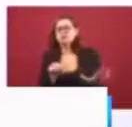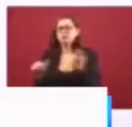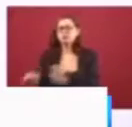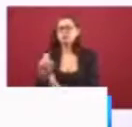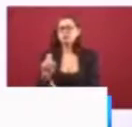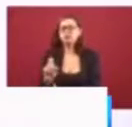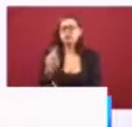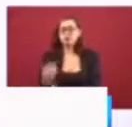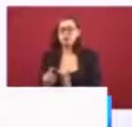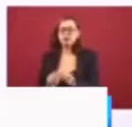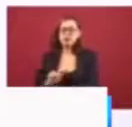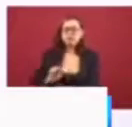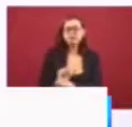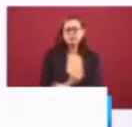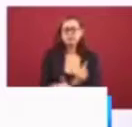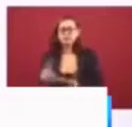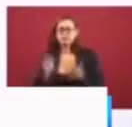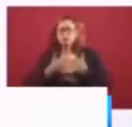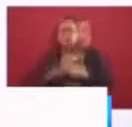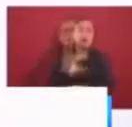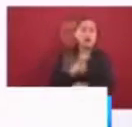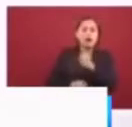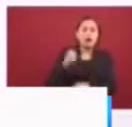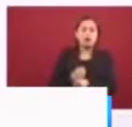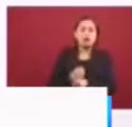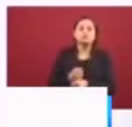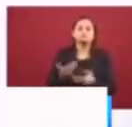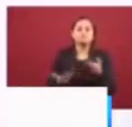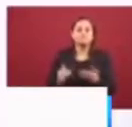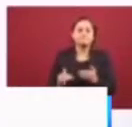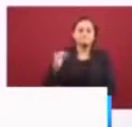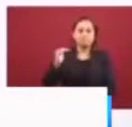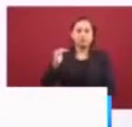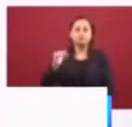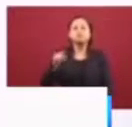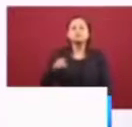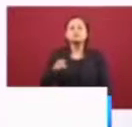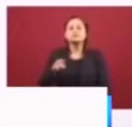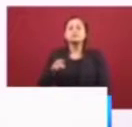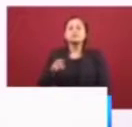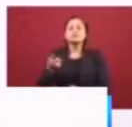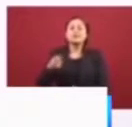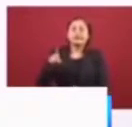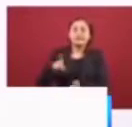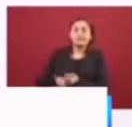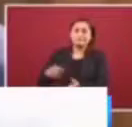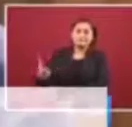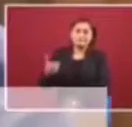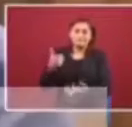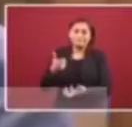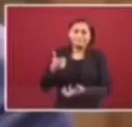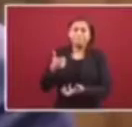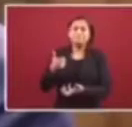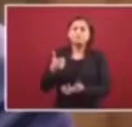los mejores resultados en este terreno. Es una manera de evadir una realidad terrible